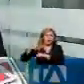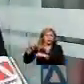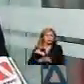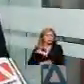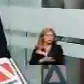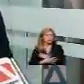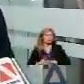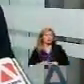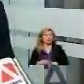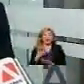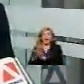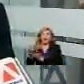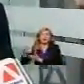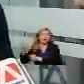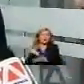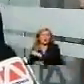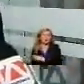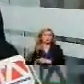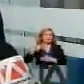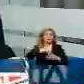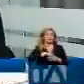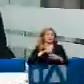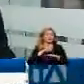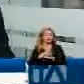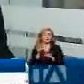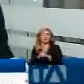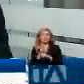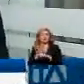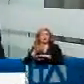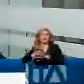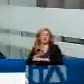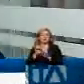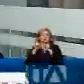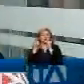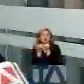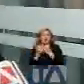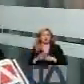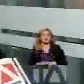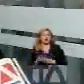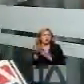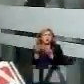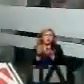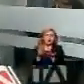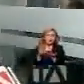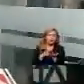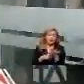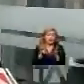ministro de producción, y luego viene el sector social. Tenemos que cumplir en el presupuesto pues mandatos constitucionales.